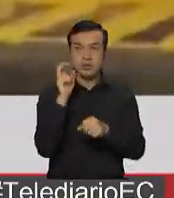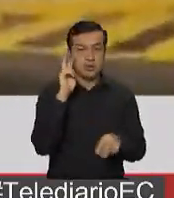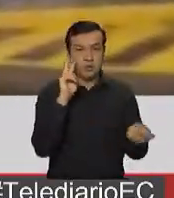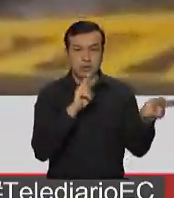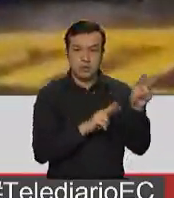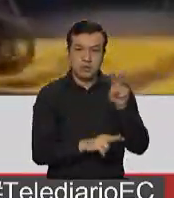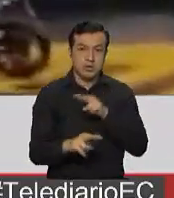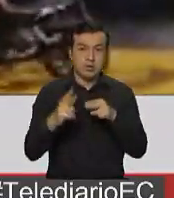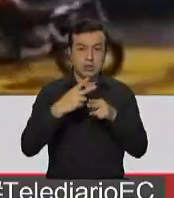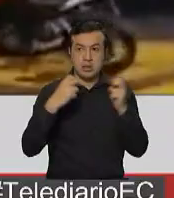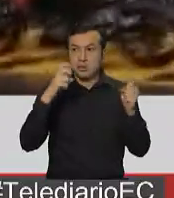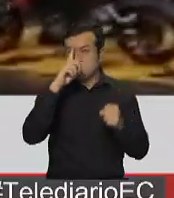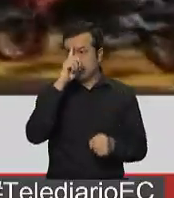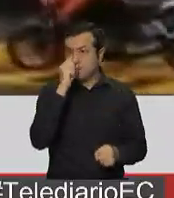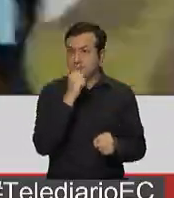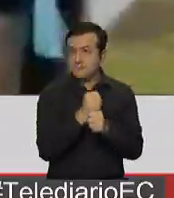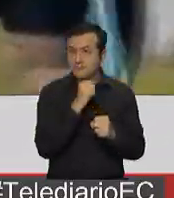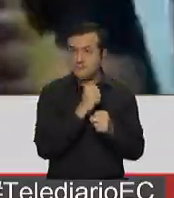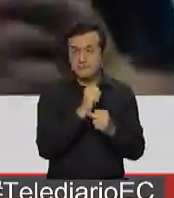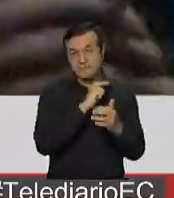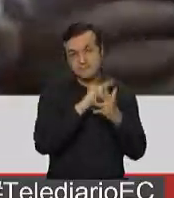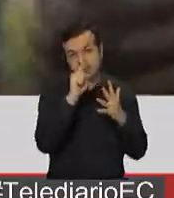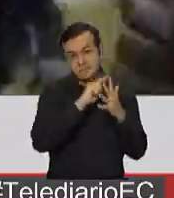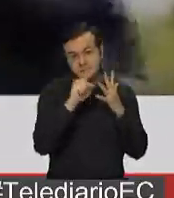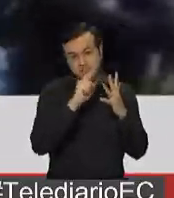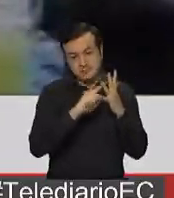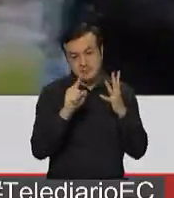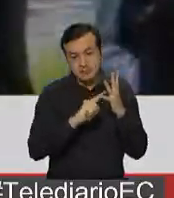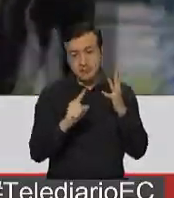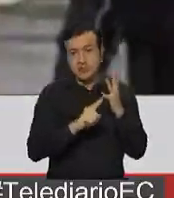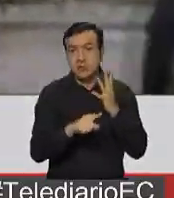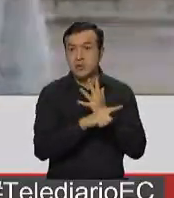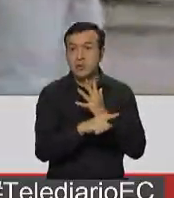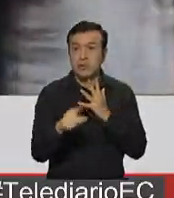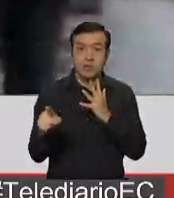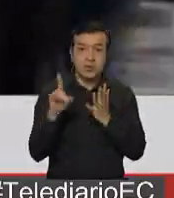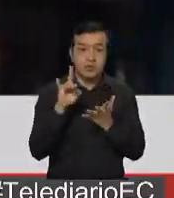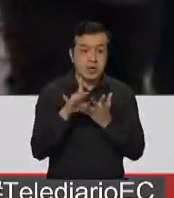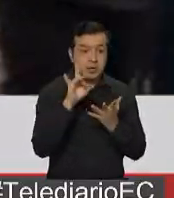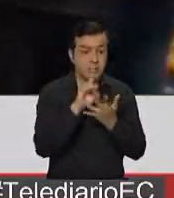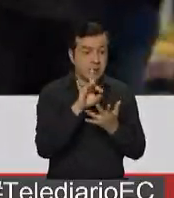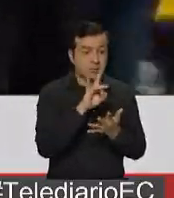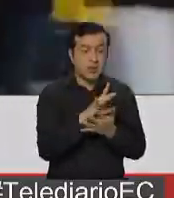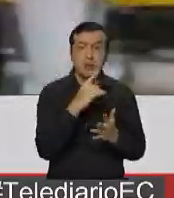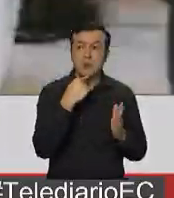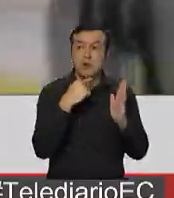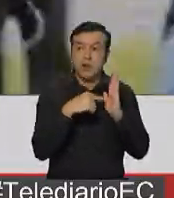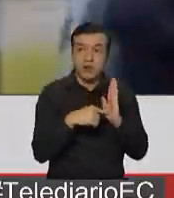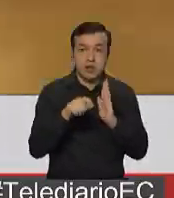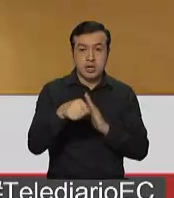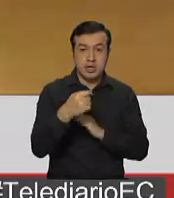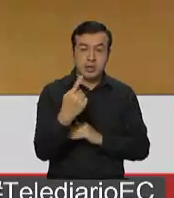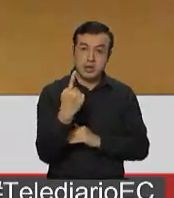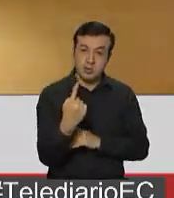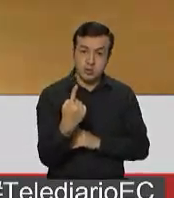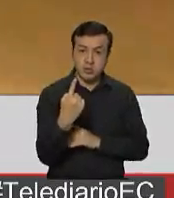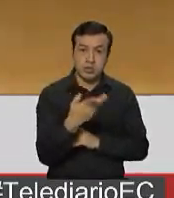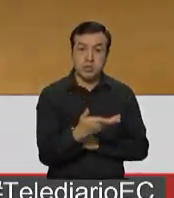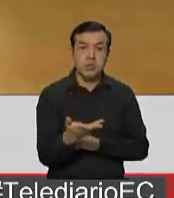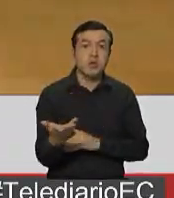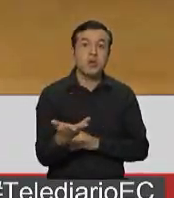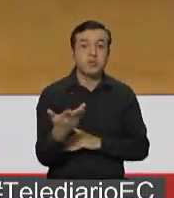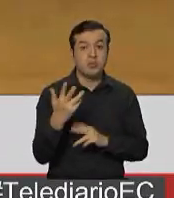situación de los extrabajadores en distintas áreas, notificados con su despido, entre ellos los de Canal 1, quienes